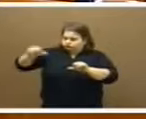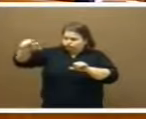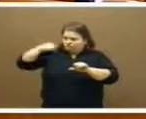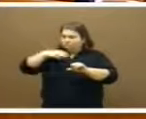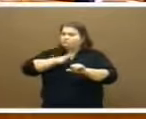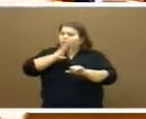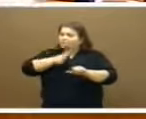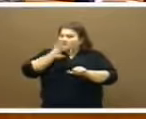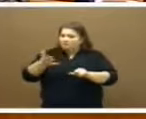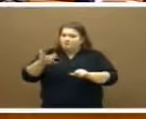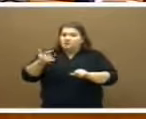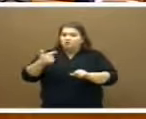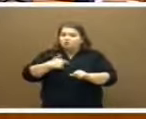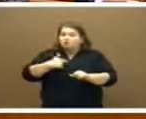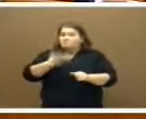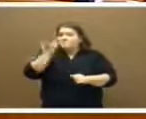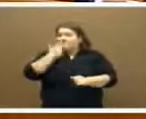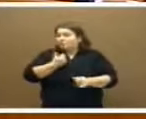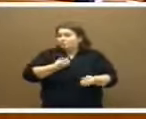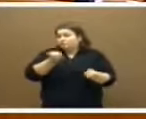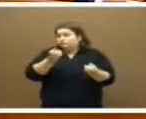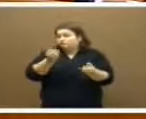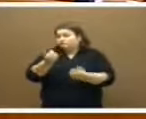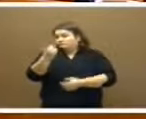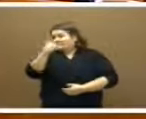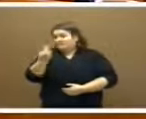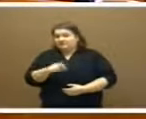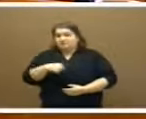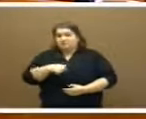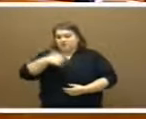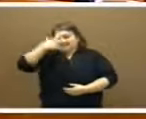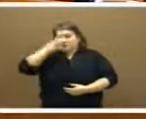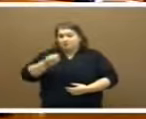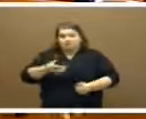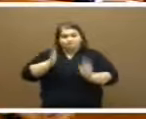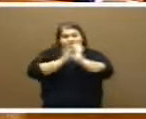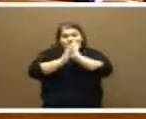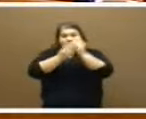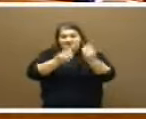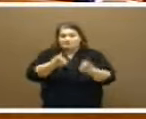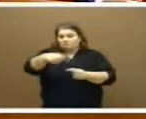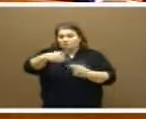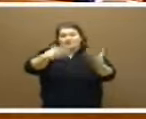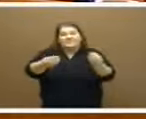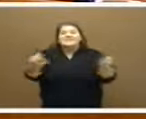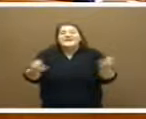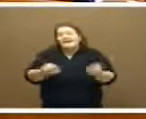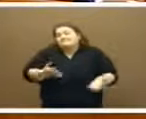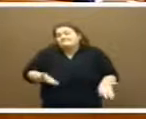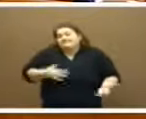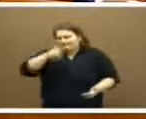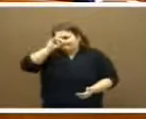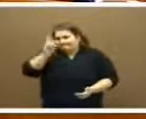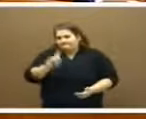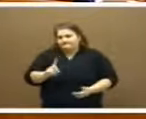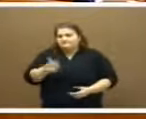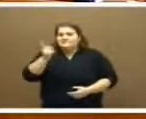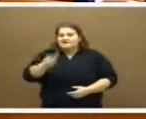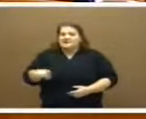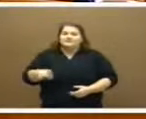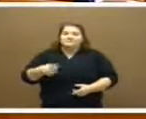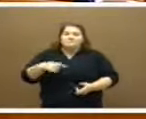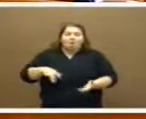anterior sobre la cual no prefiero no entrar. Por tanto, las palabras yo creo que están bien dichas y otra cosa son las interpretaciones y, por supuesto, los actos,